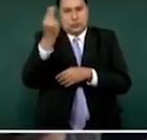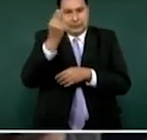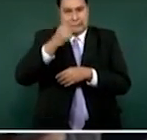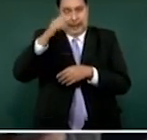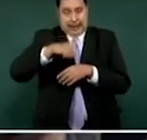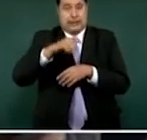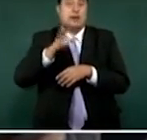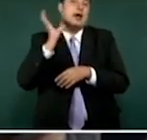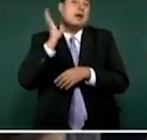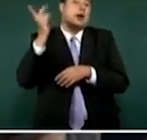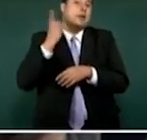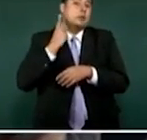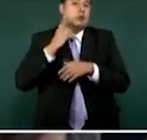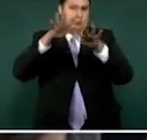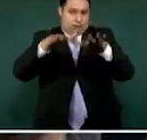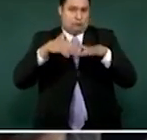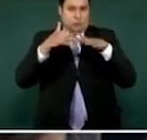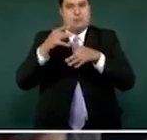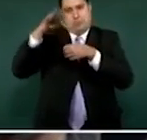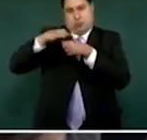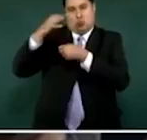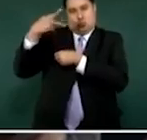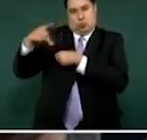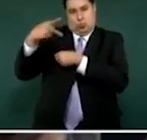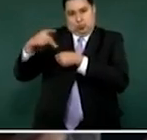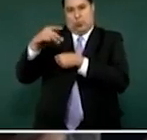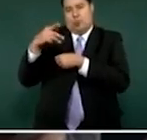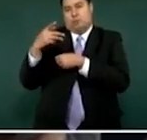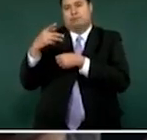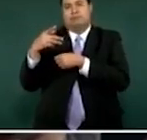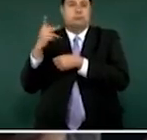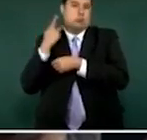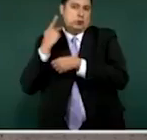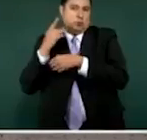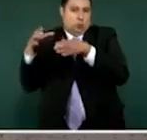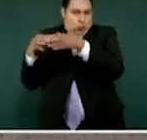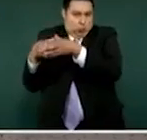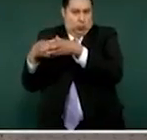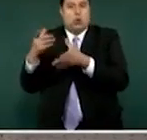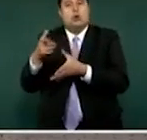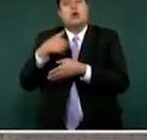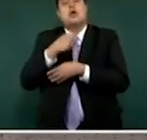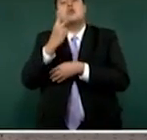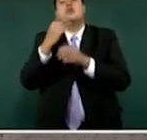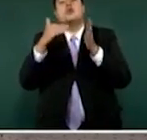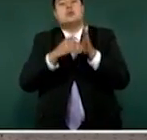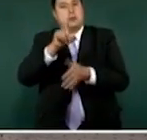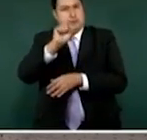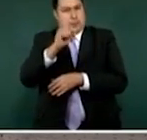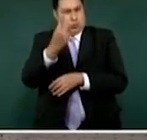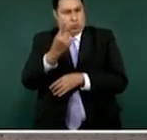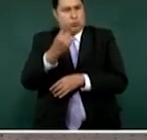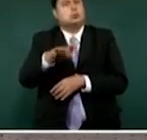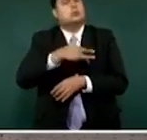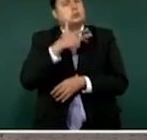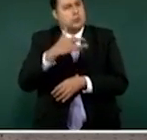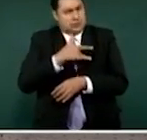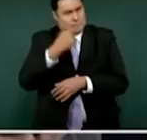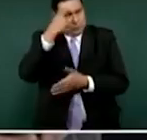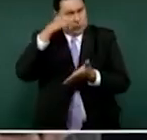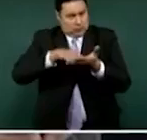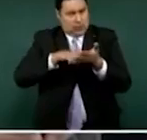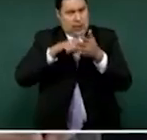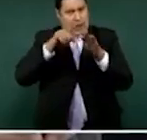en el Congreso para sus reformas. Me gustaría saber si usted ve que a partir del 2021 usted va a contar con mayoría en